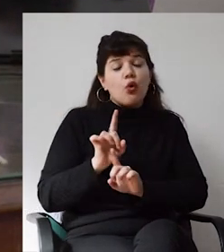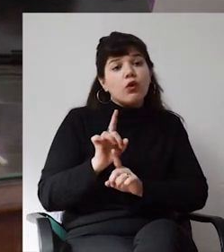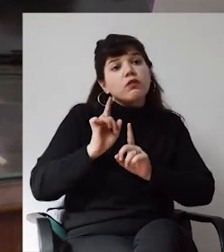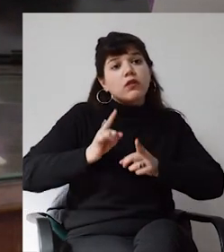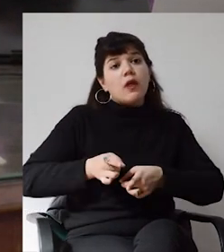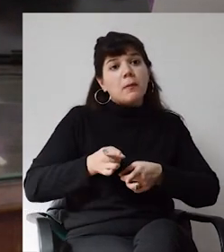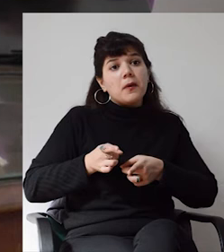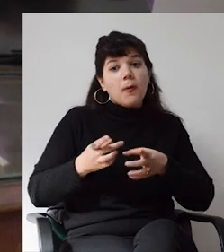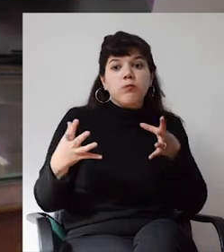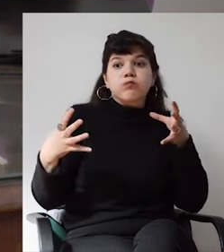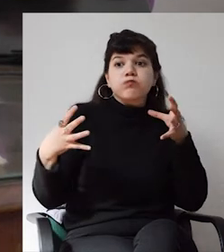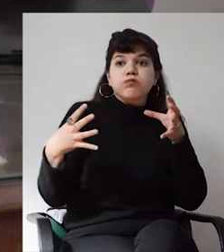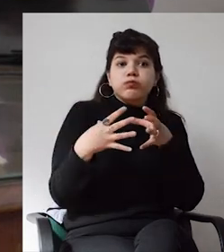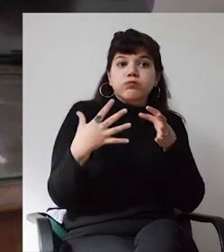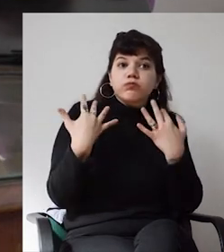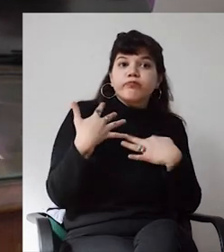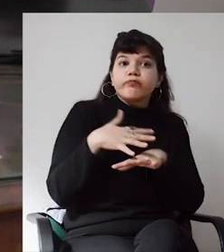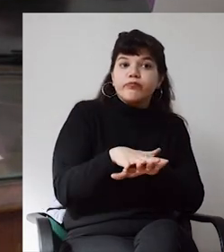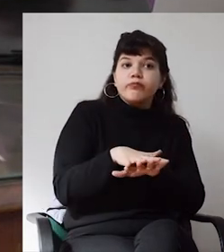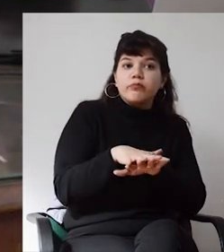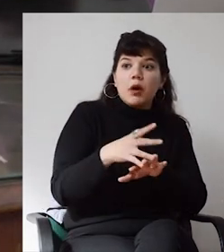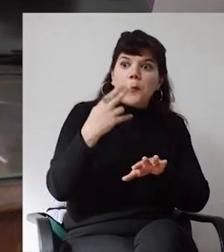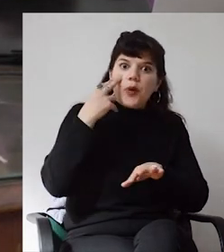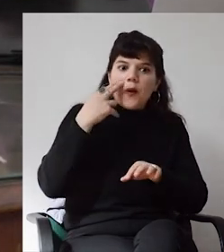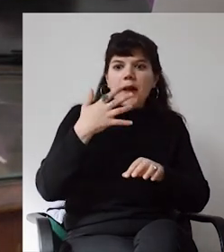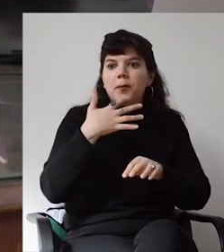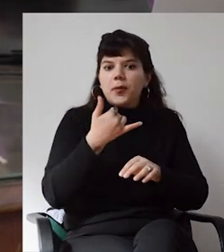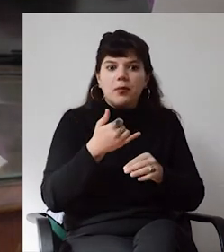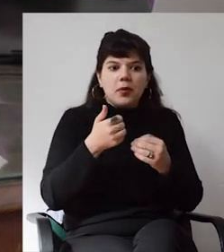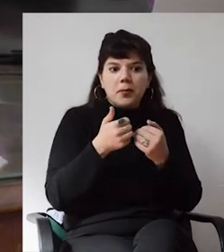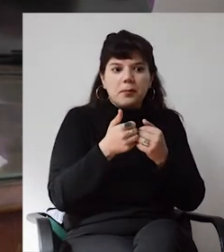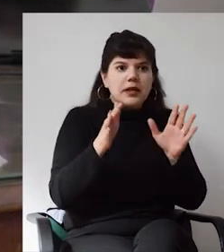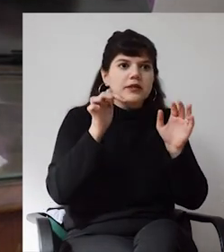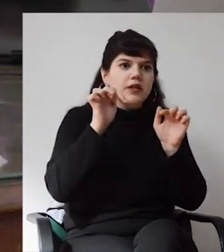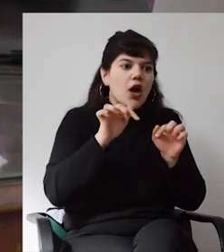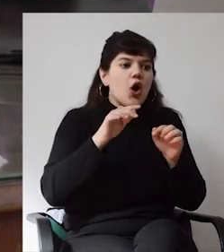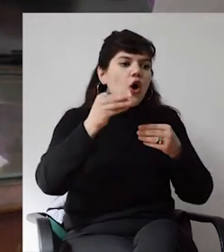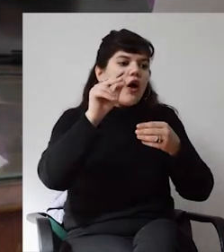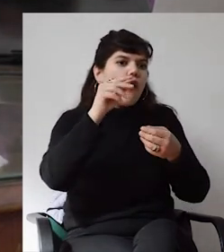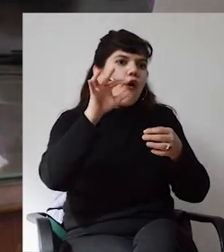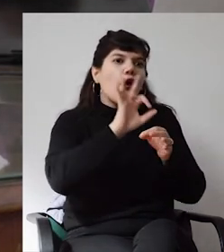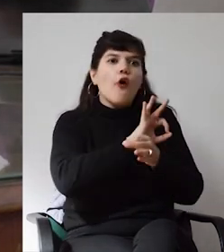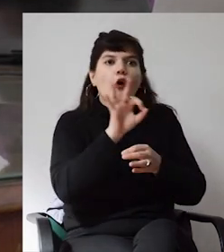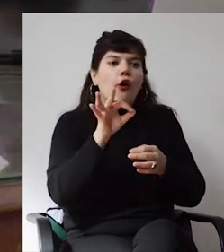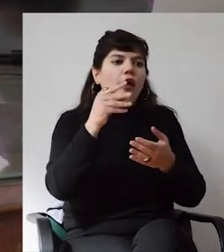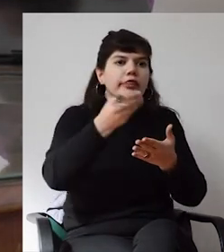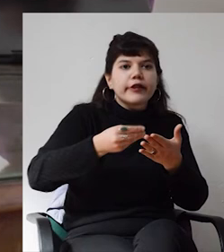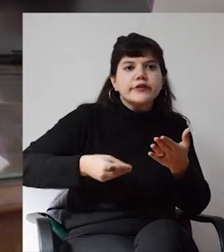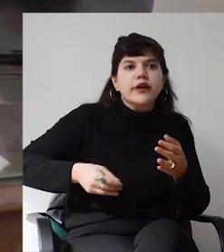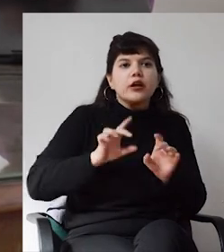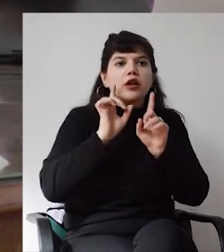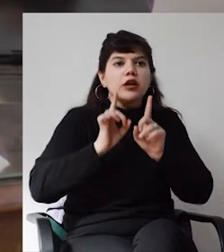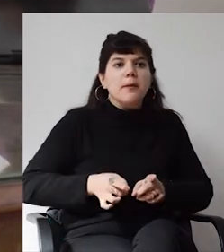esto, sino que intentan la resolución de problemas de partida y de diseño, entonces, no